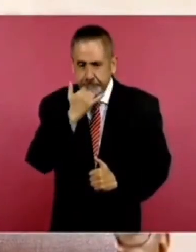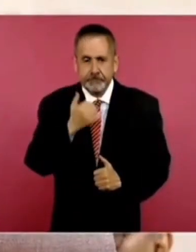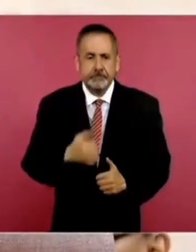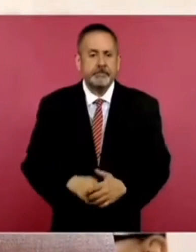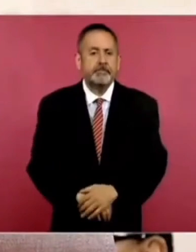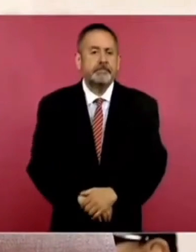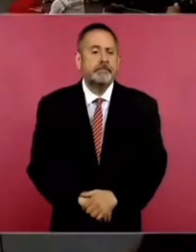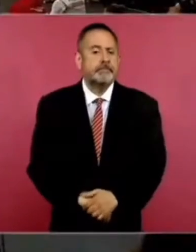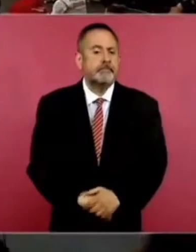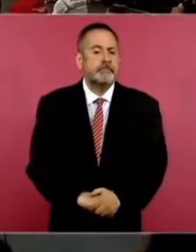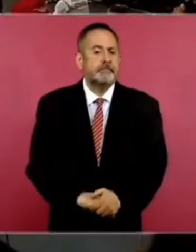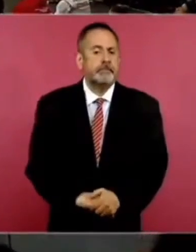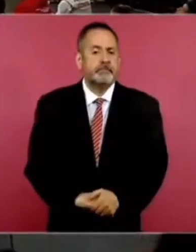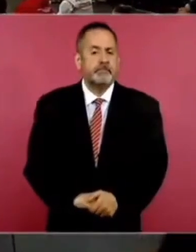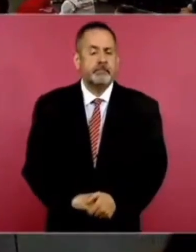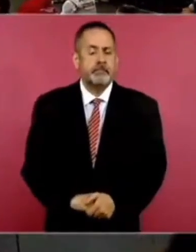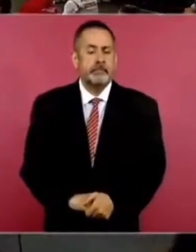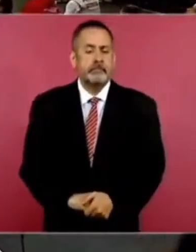que